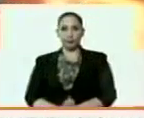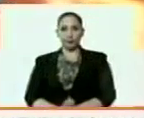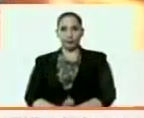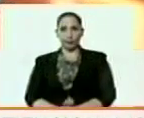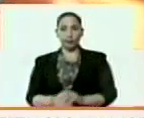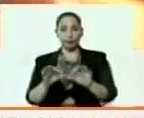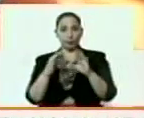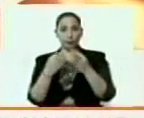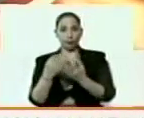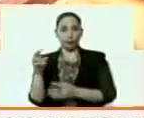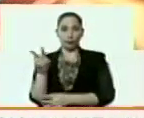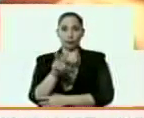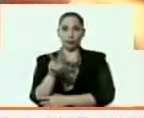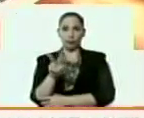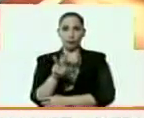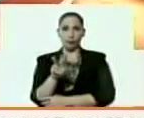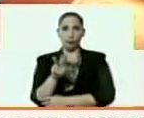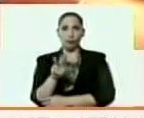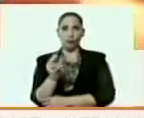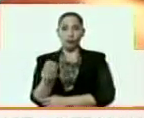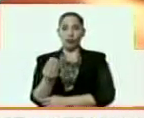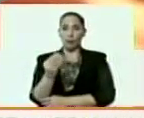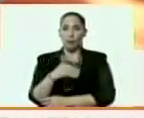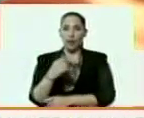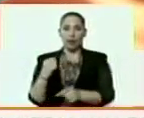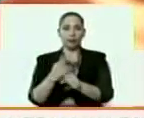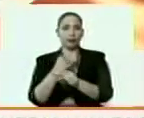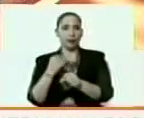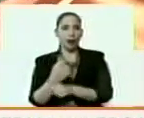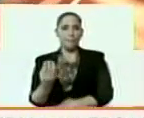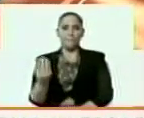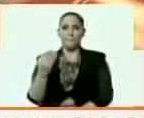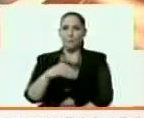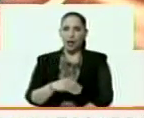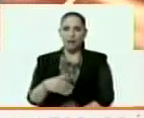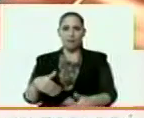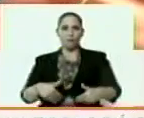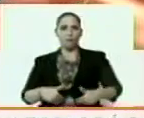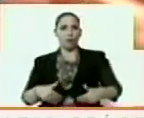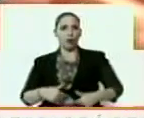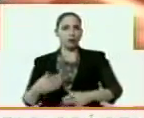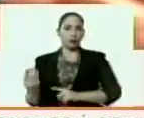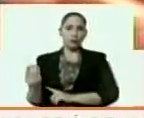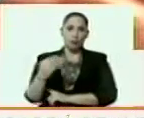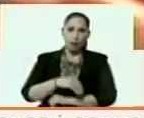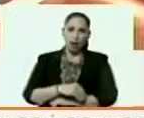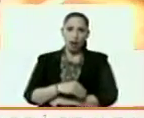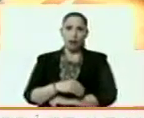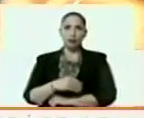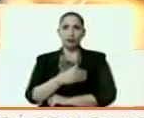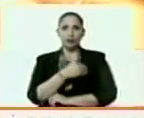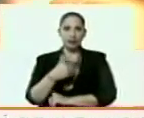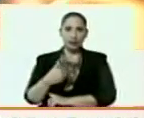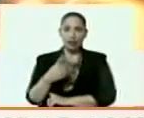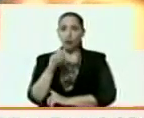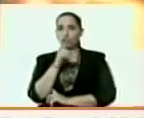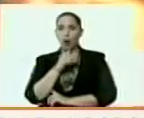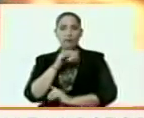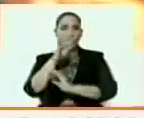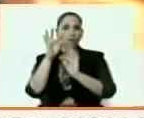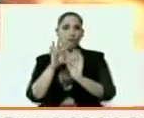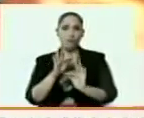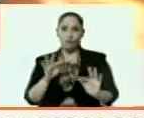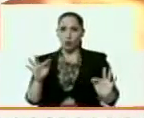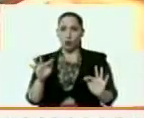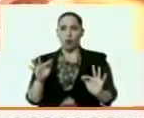familia venezolana, por más que trabaje, por más que se esfuerce, por más que lo intente, no hay forma de que